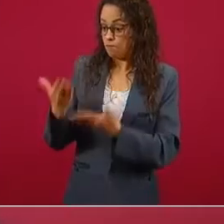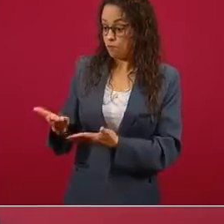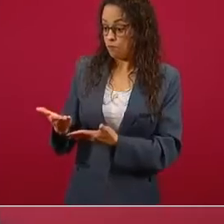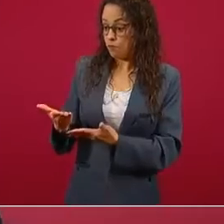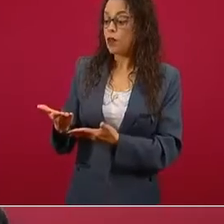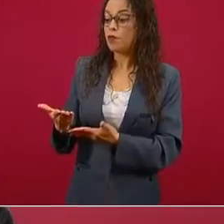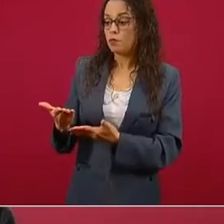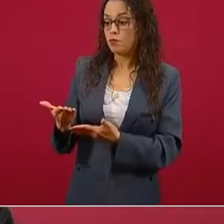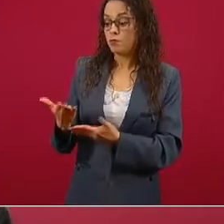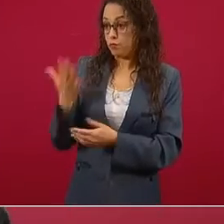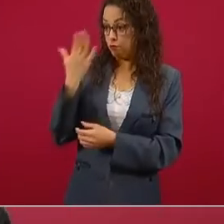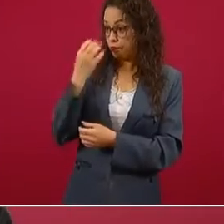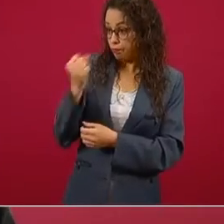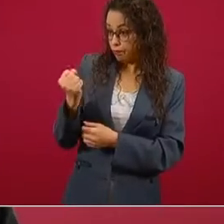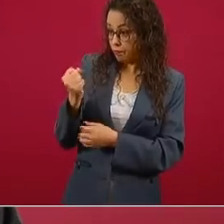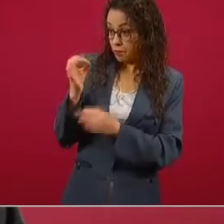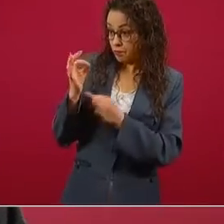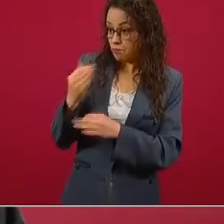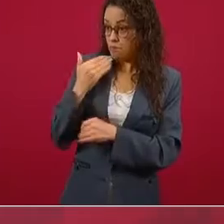pero eso fue